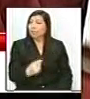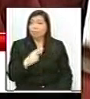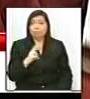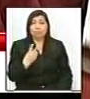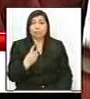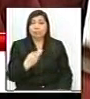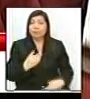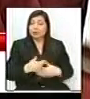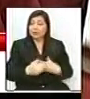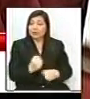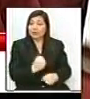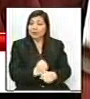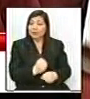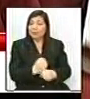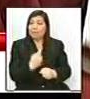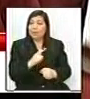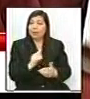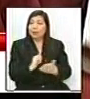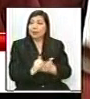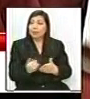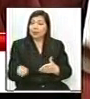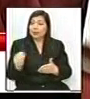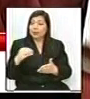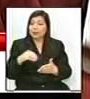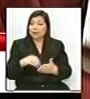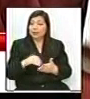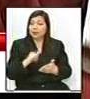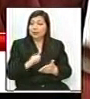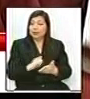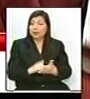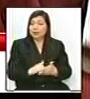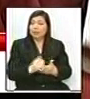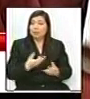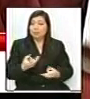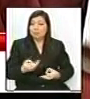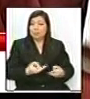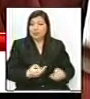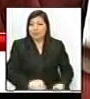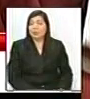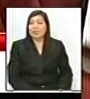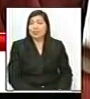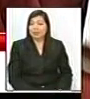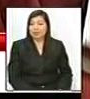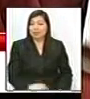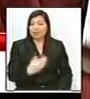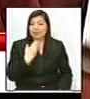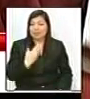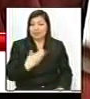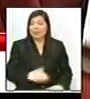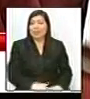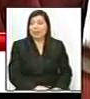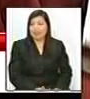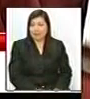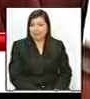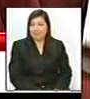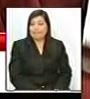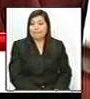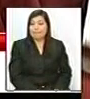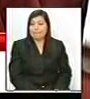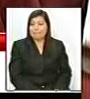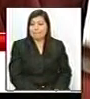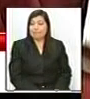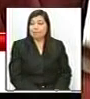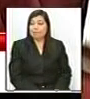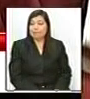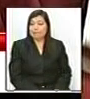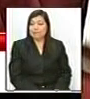se siga trabajando para ir incorporando a la vez a los presupuestos del país. Muchas gracias, señor presidente. Gracias, señor ministro. Tiene el